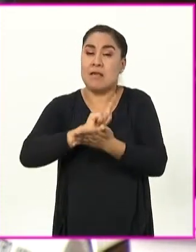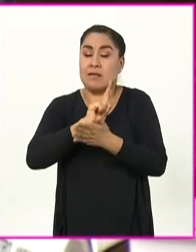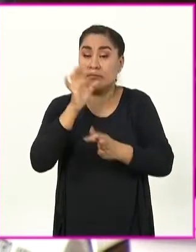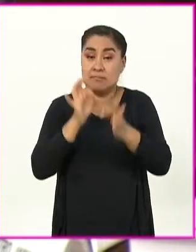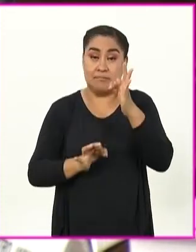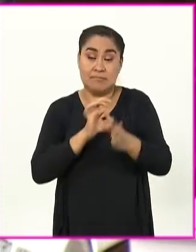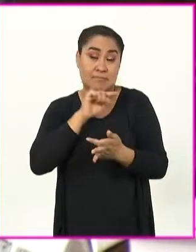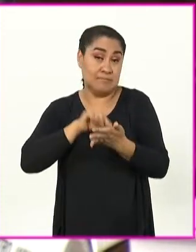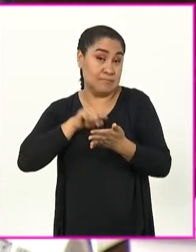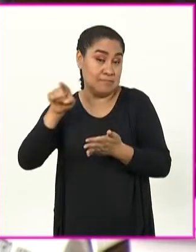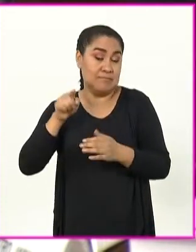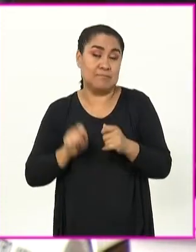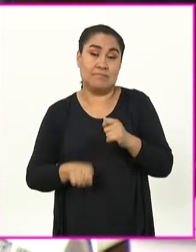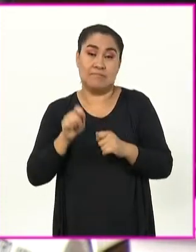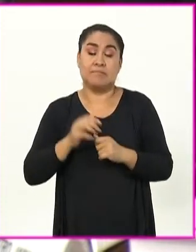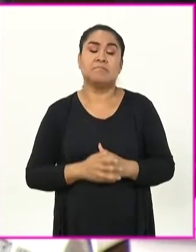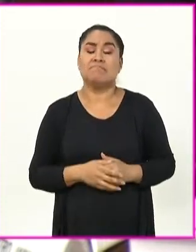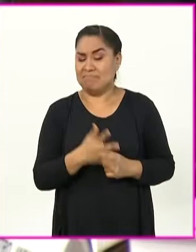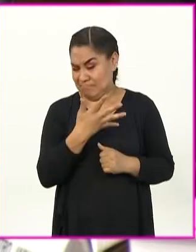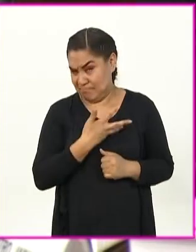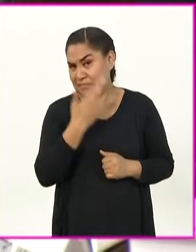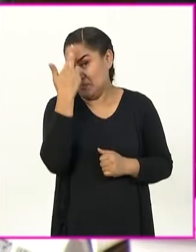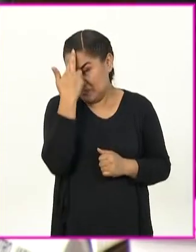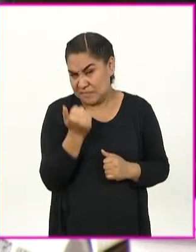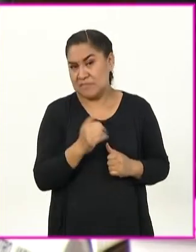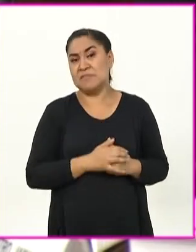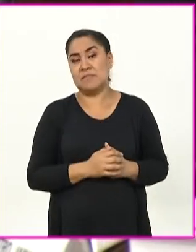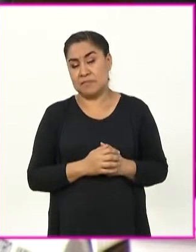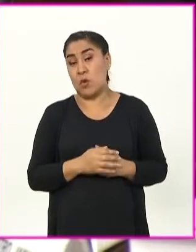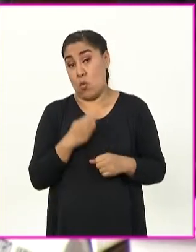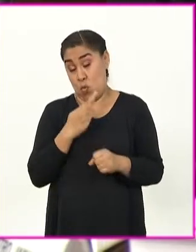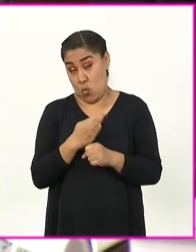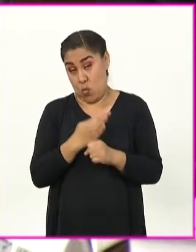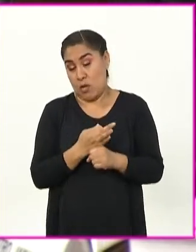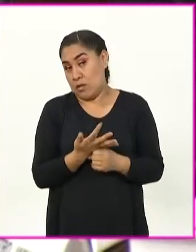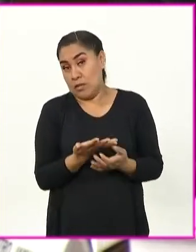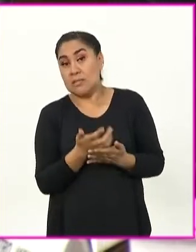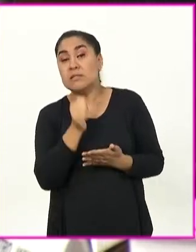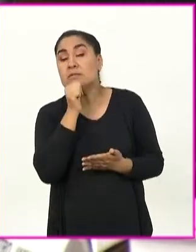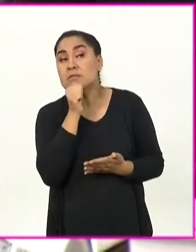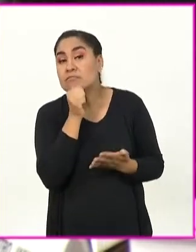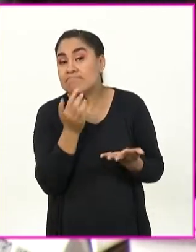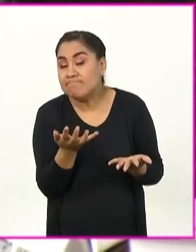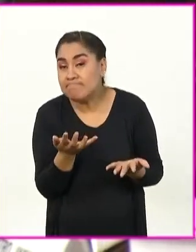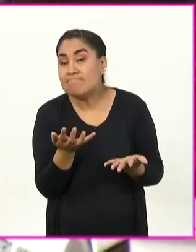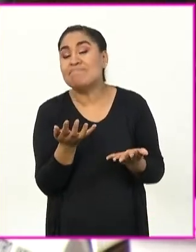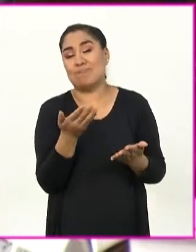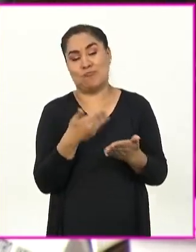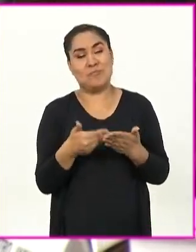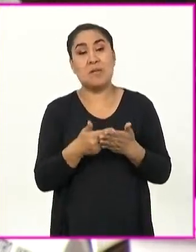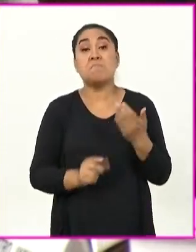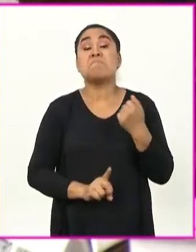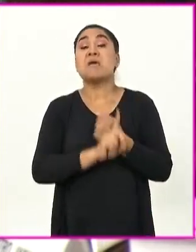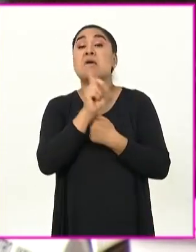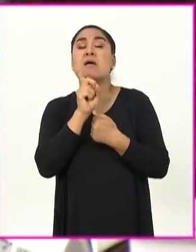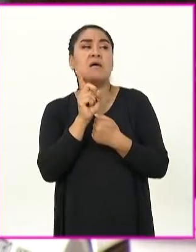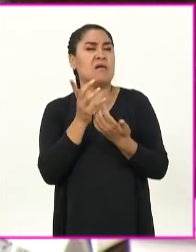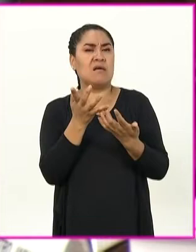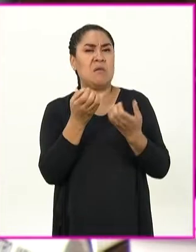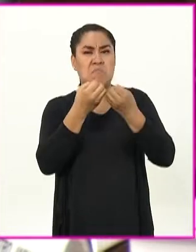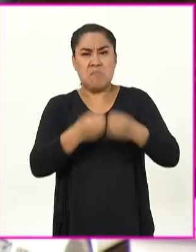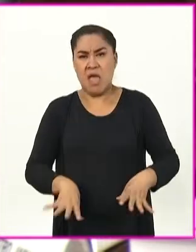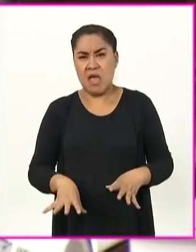suprema corte justicia y la nación es cierto hay un paso que todavía no se agota que tiene que ver con que ahora resulta que se extravió